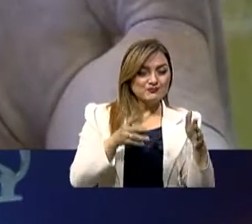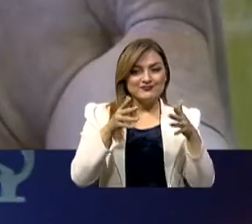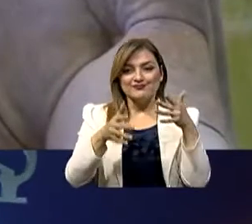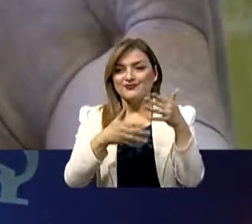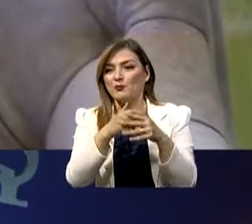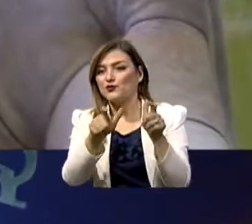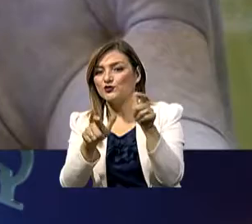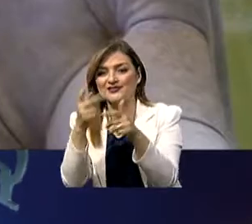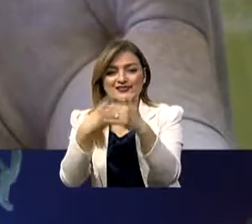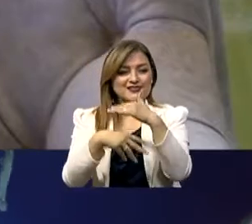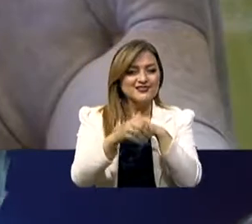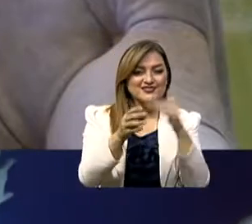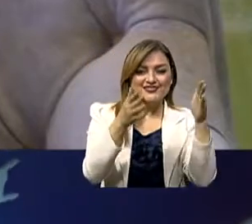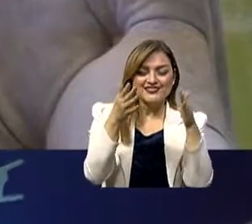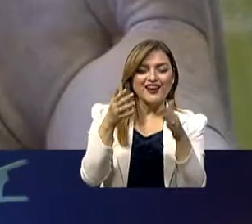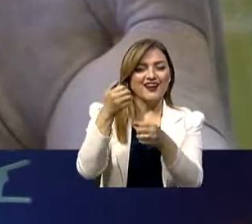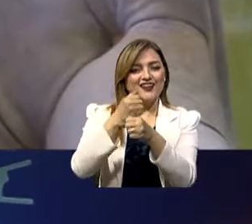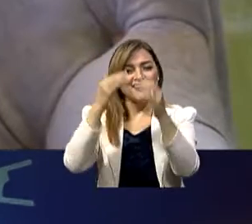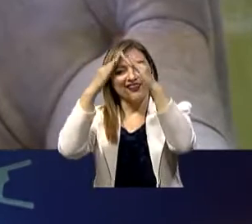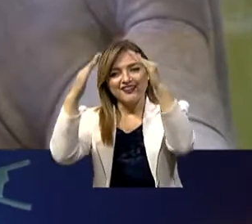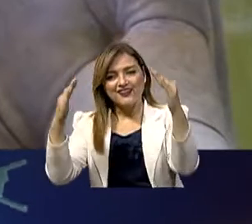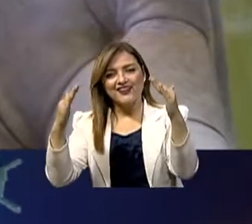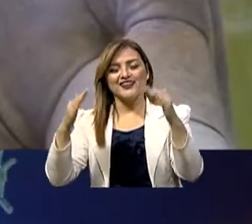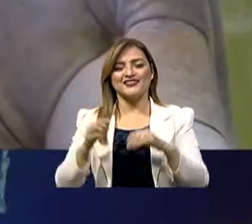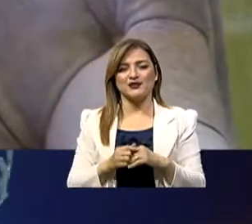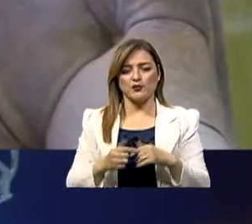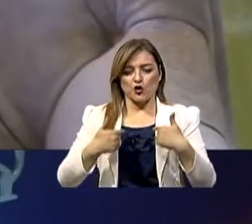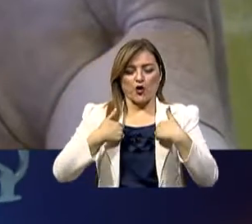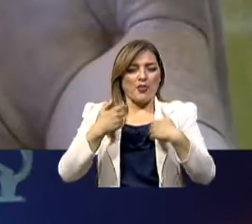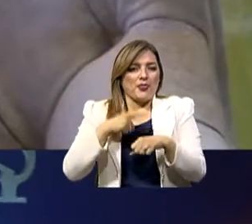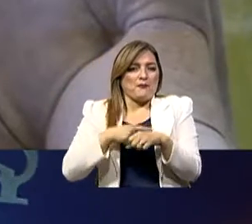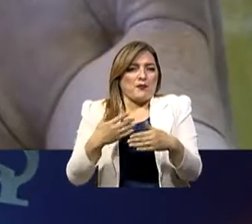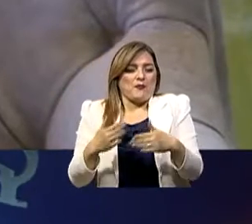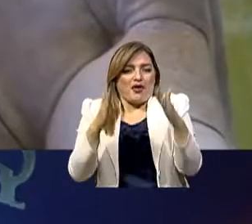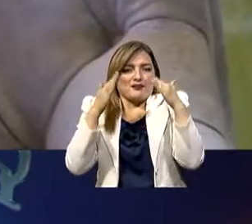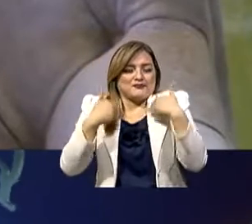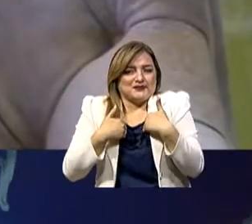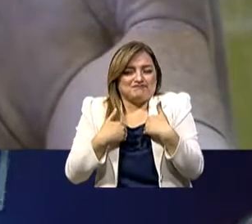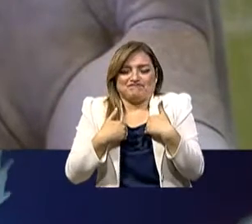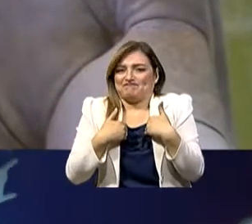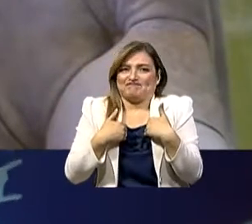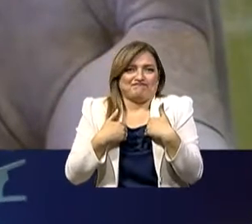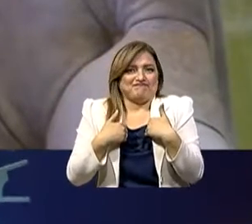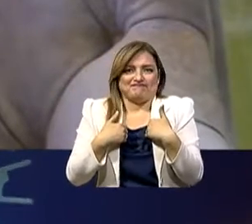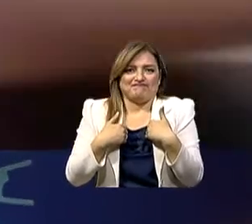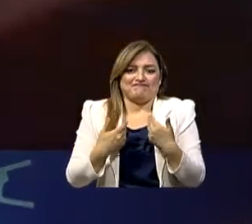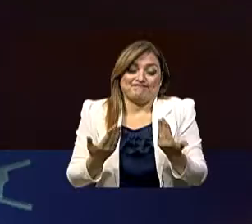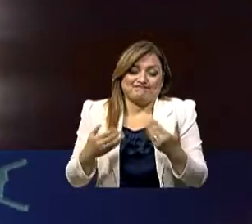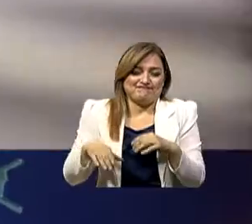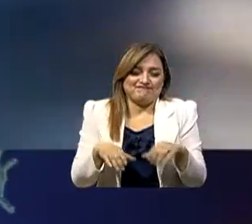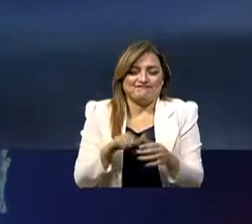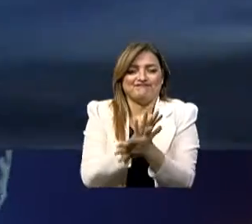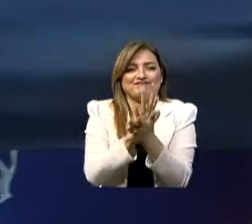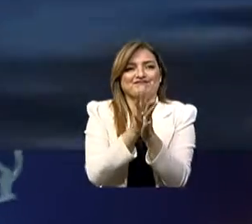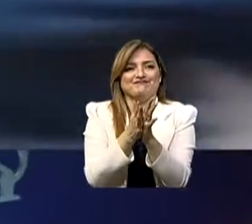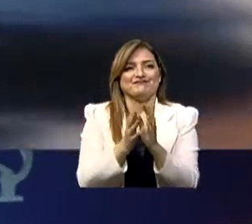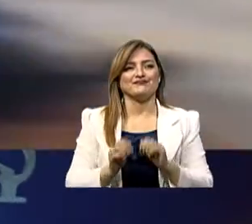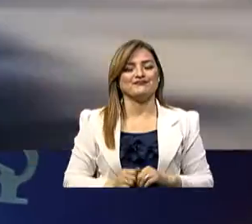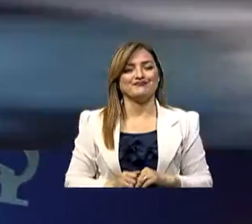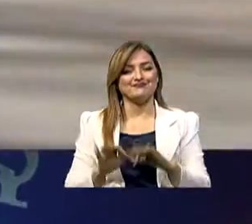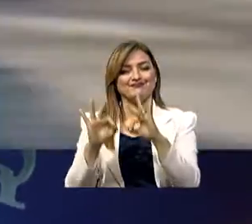nosotros entonces dedicada al trabajo dedicada a los hijos dedicado a la casa y no a la actividad física realmente la